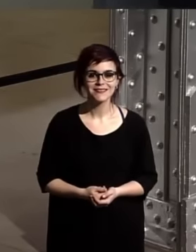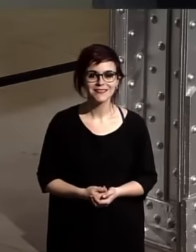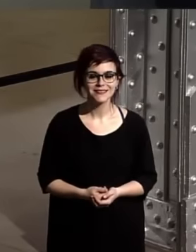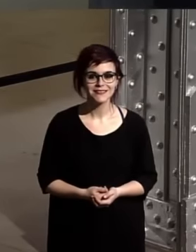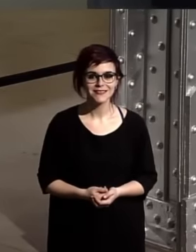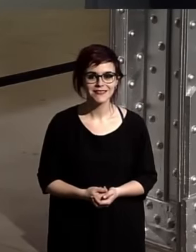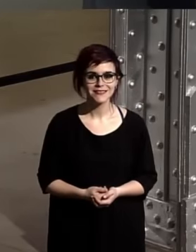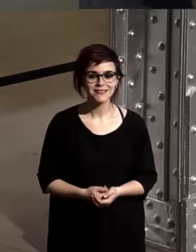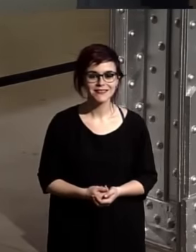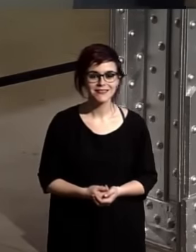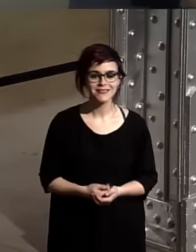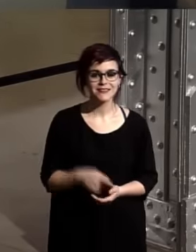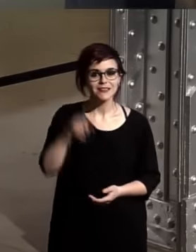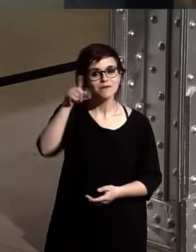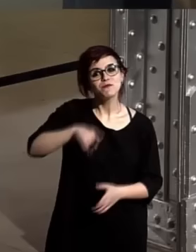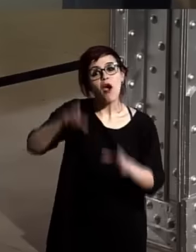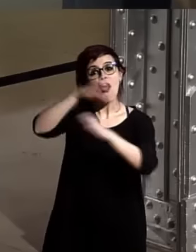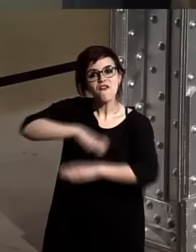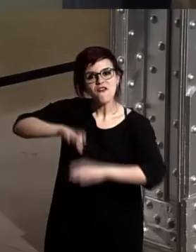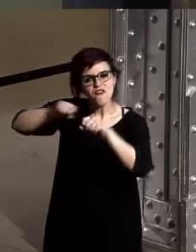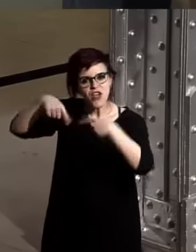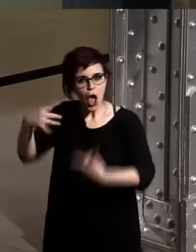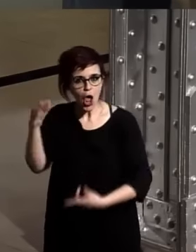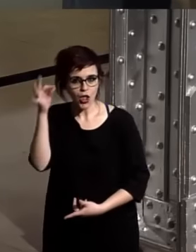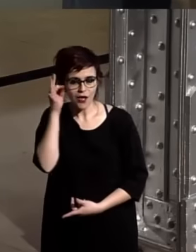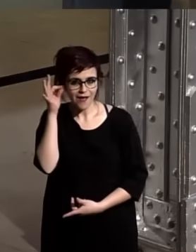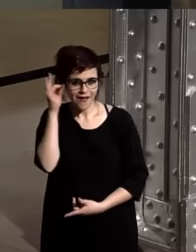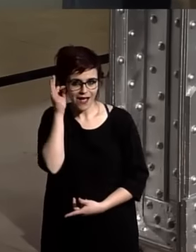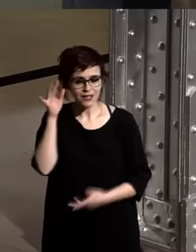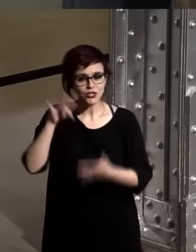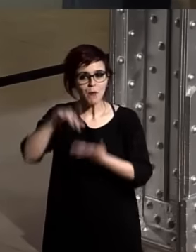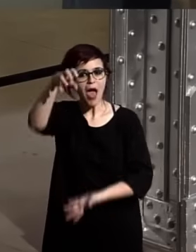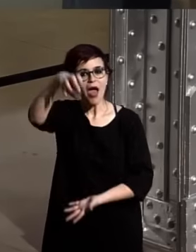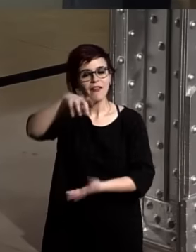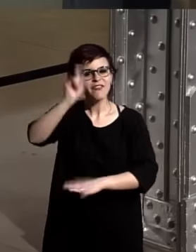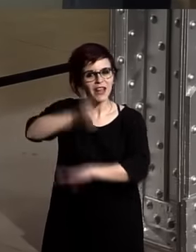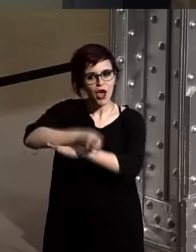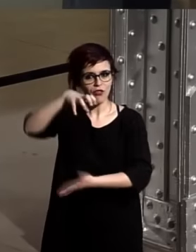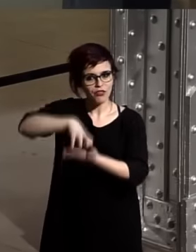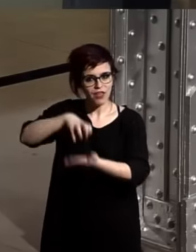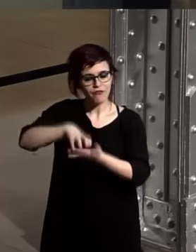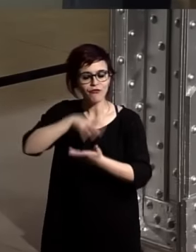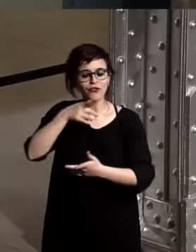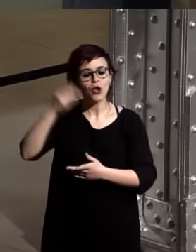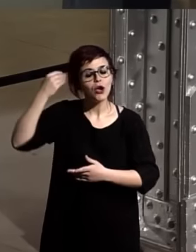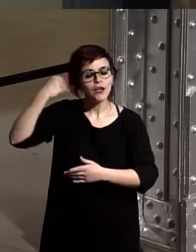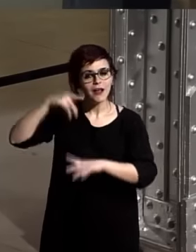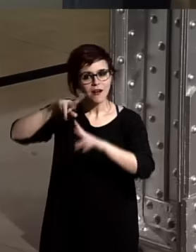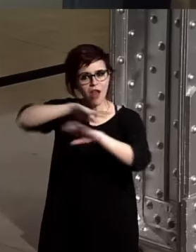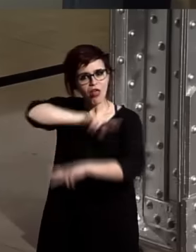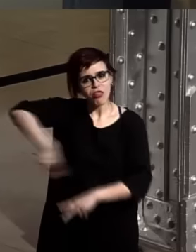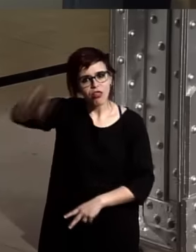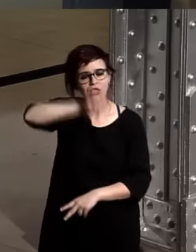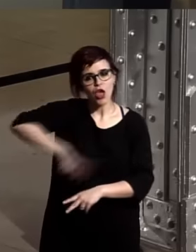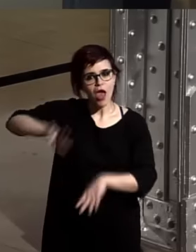blasco es la bióloga dirige el Centro Nacional de investigaciones oncológicas el ceno